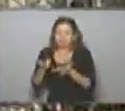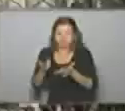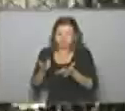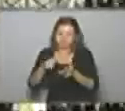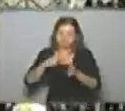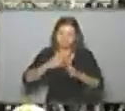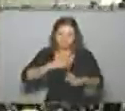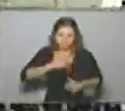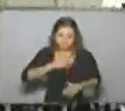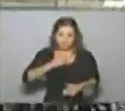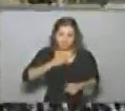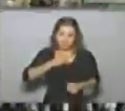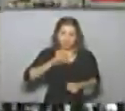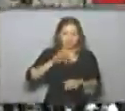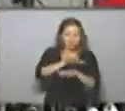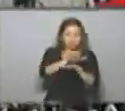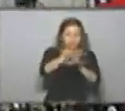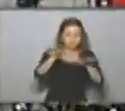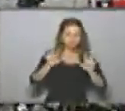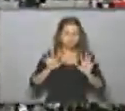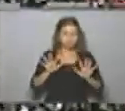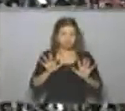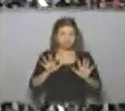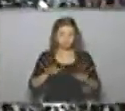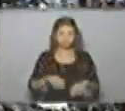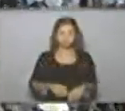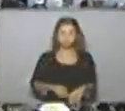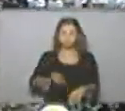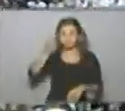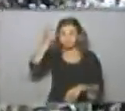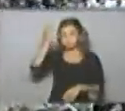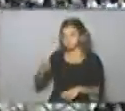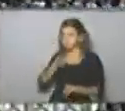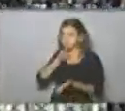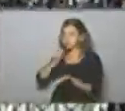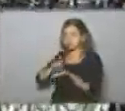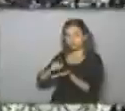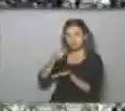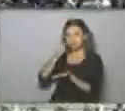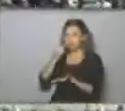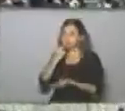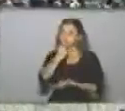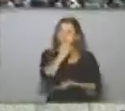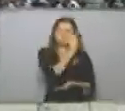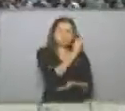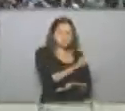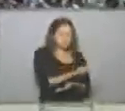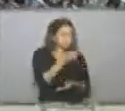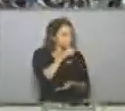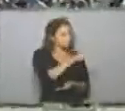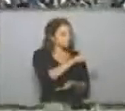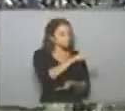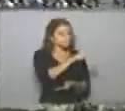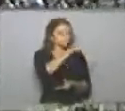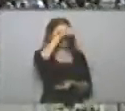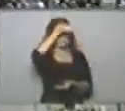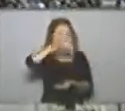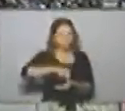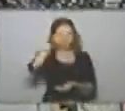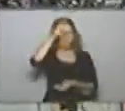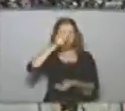cristianos. Alberto, y esta referencia que ha hecho el Papa, inclusive hoy en su homilía, y que lo ha hecho en los